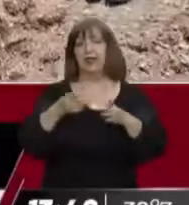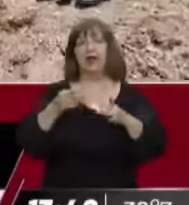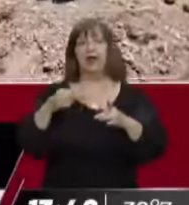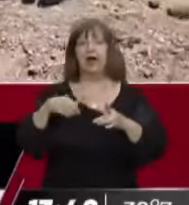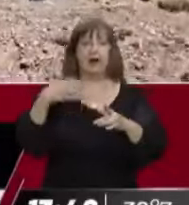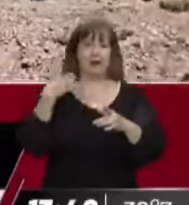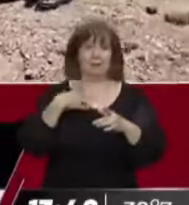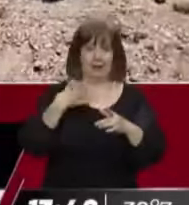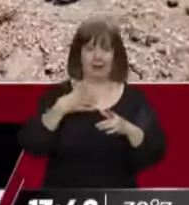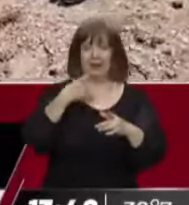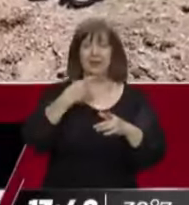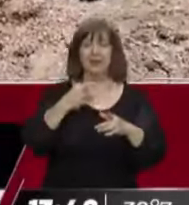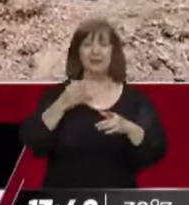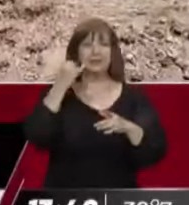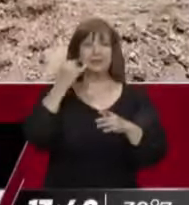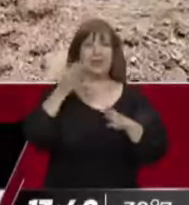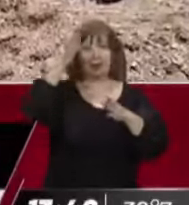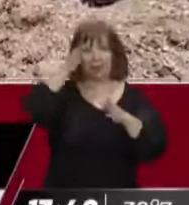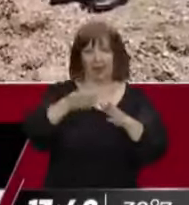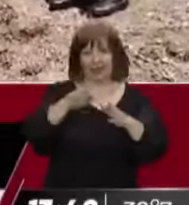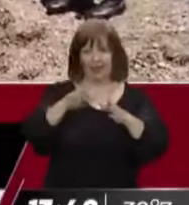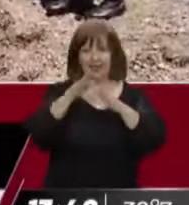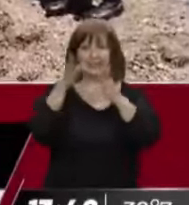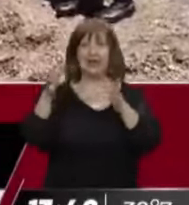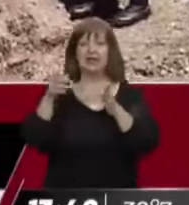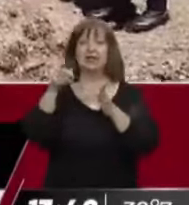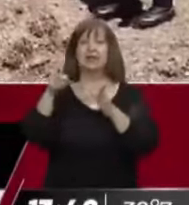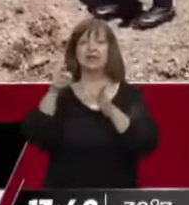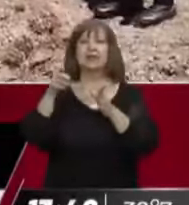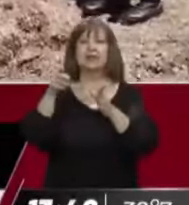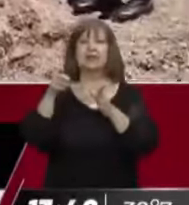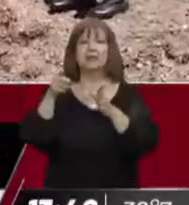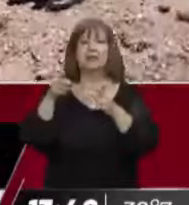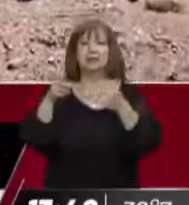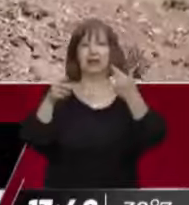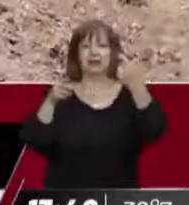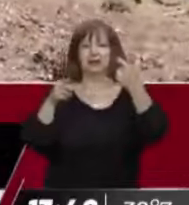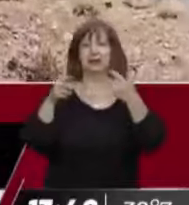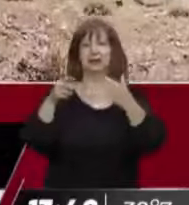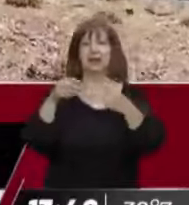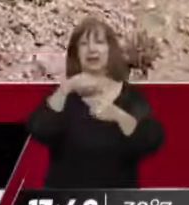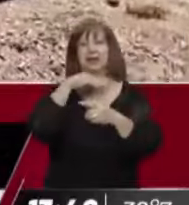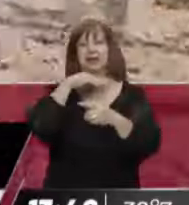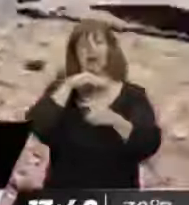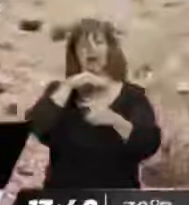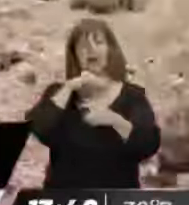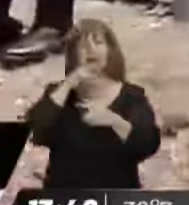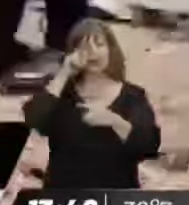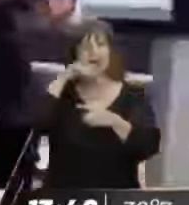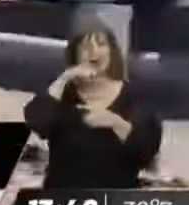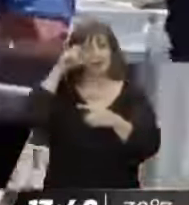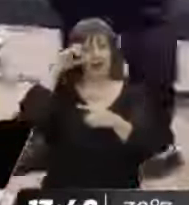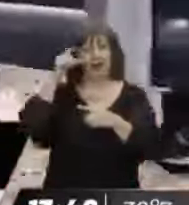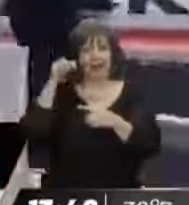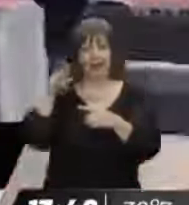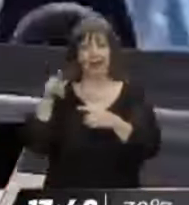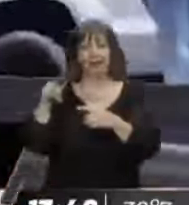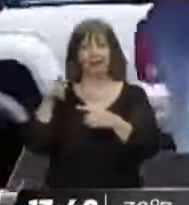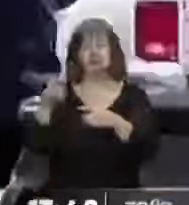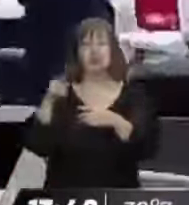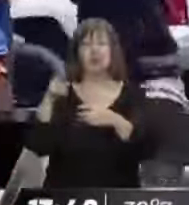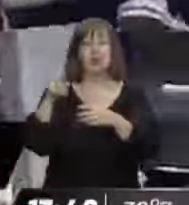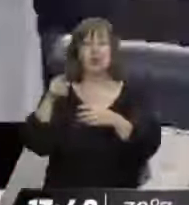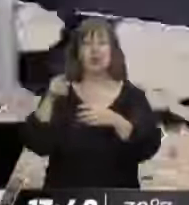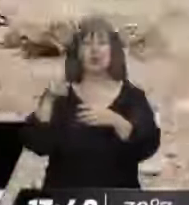No, te contaba que en la otra parte de la pantalla estamos viendo la imagen de Gerardo Tejeda cuando, bueno, el delincuente es